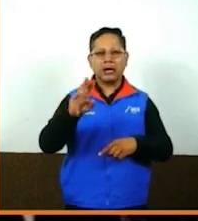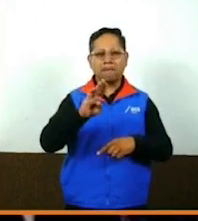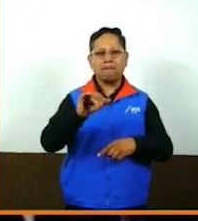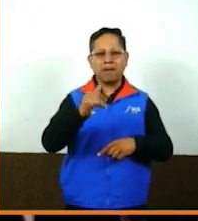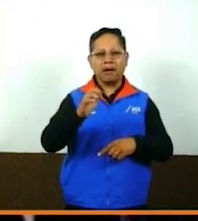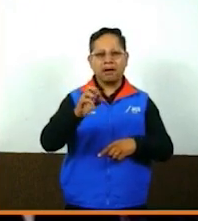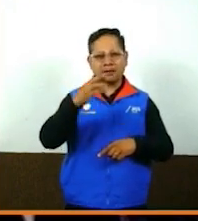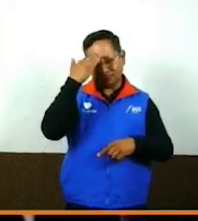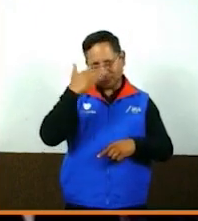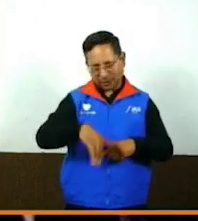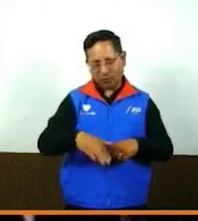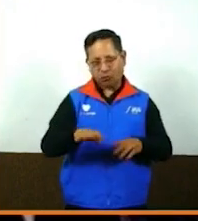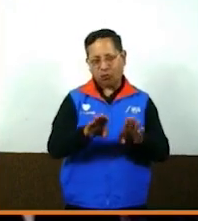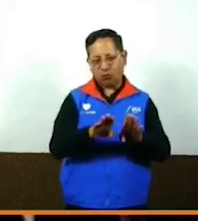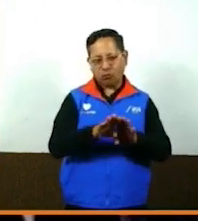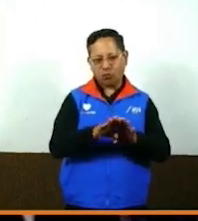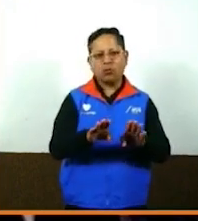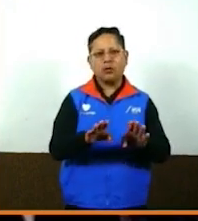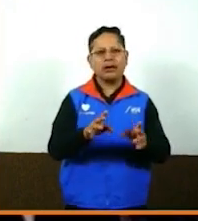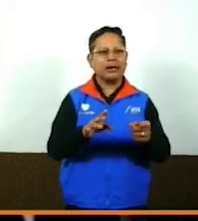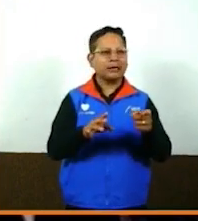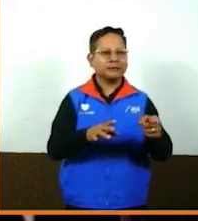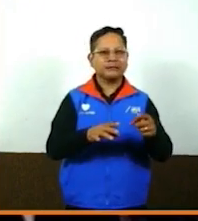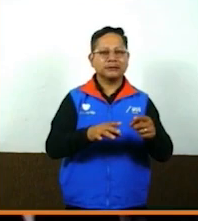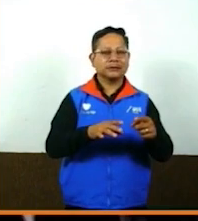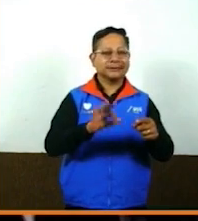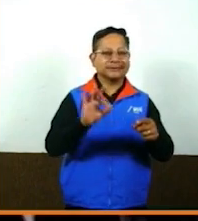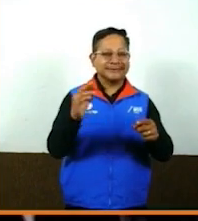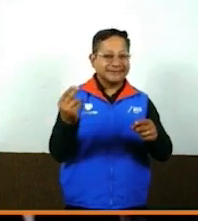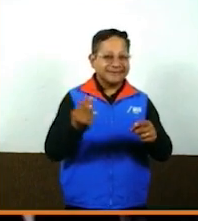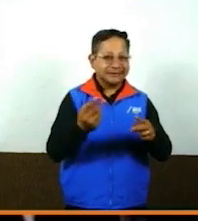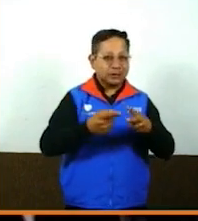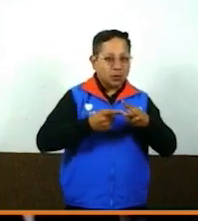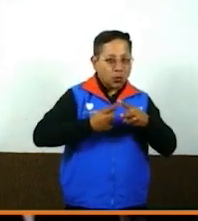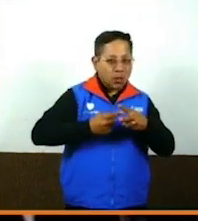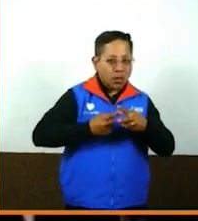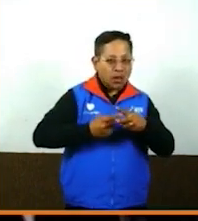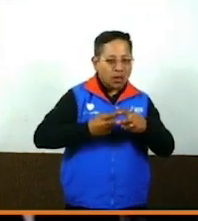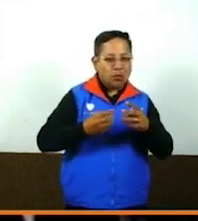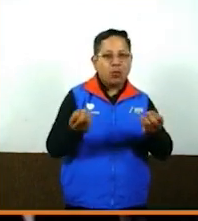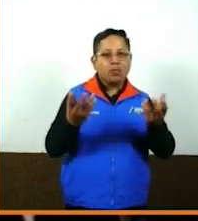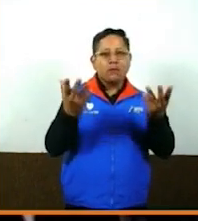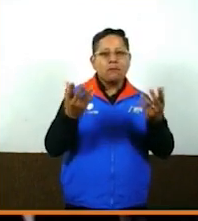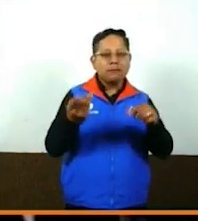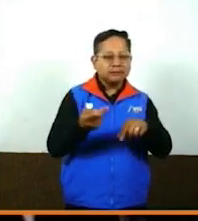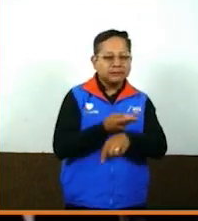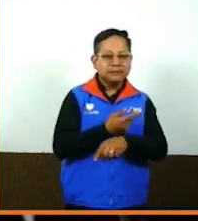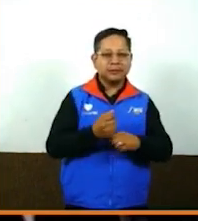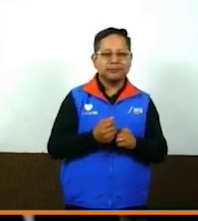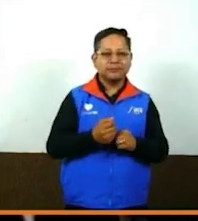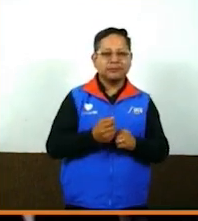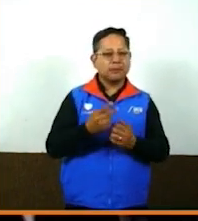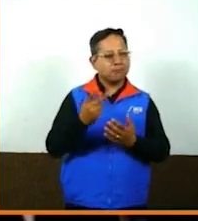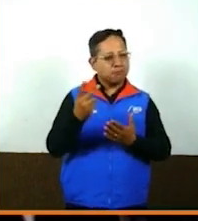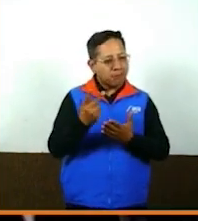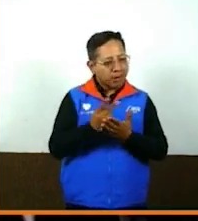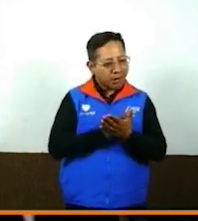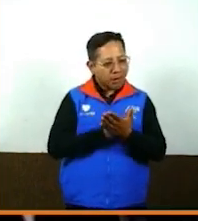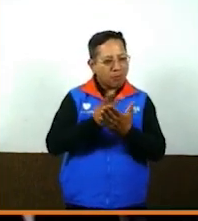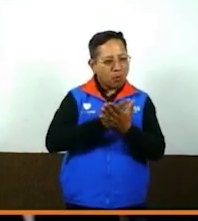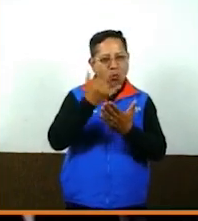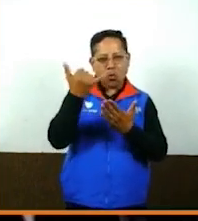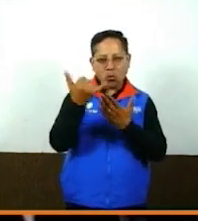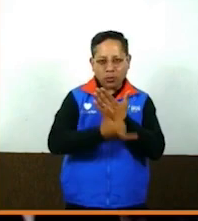Bayer lo estamos haciendo. Porque lo que no se mide no existe. Y sobre eso estamos tratando de sacar planes, programas y